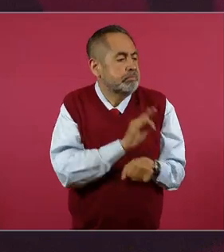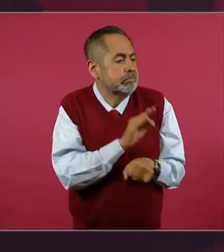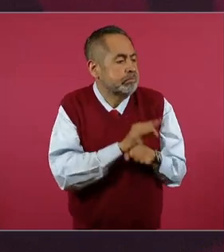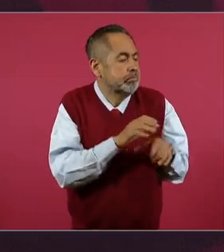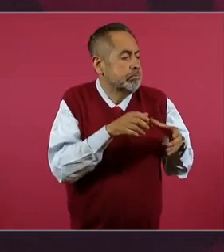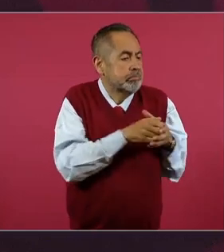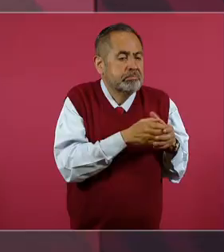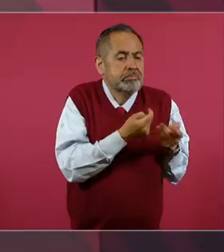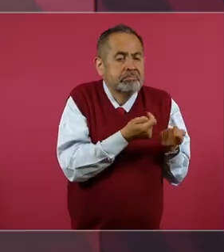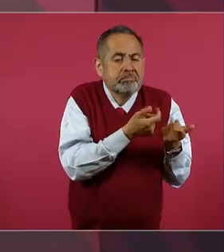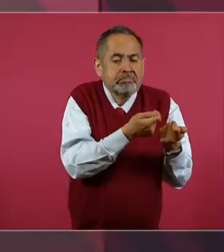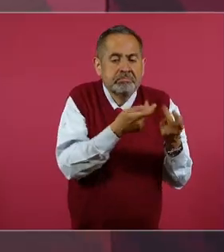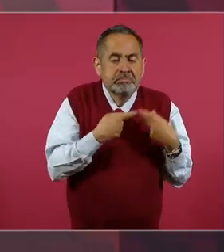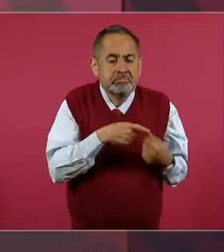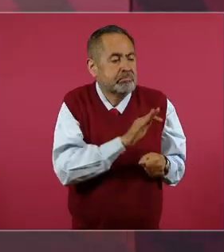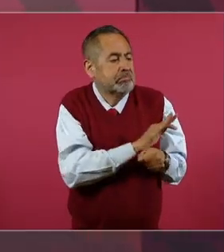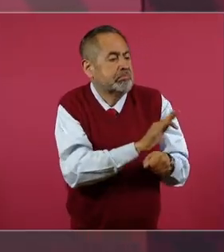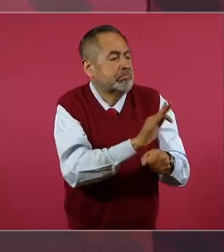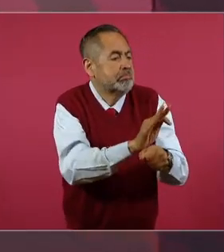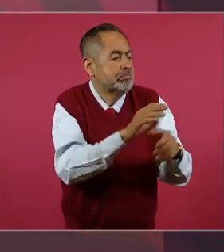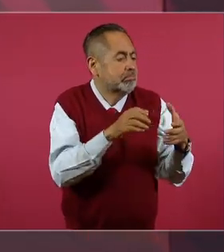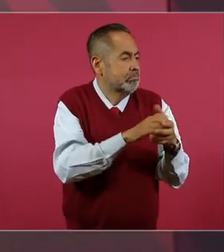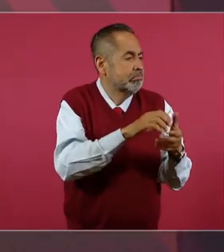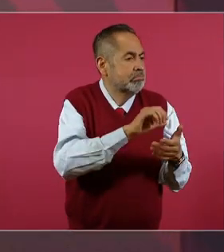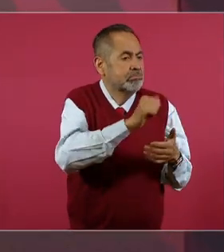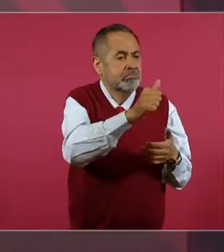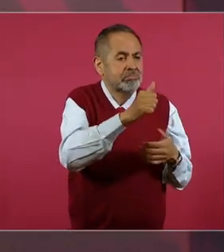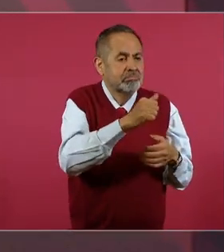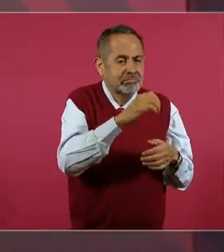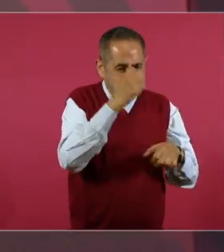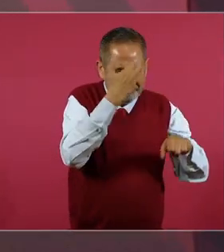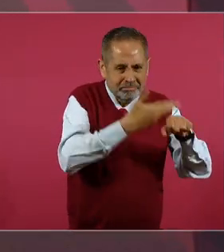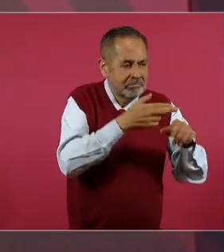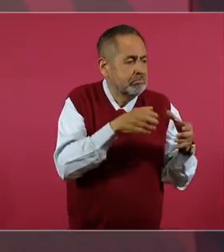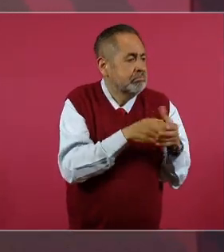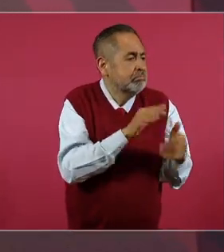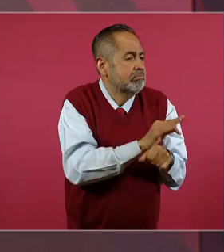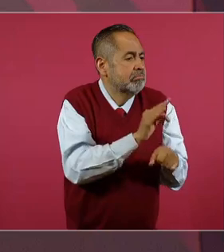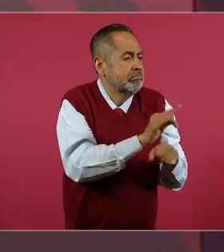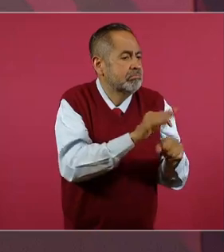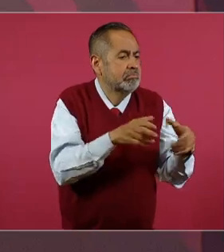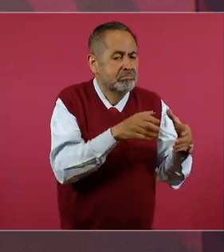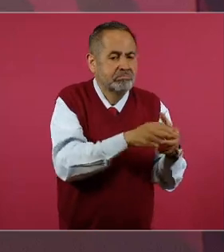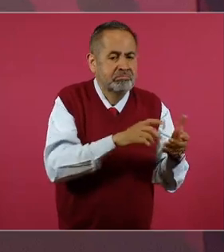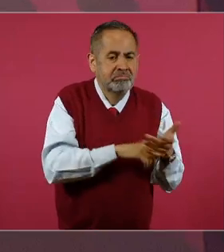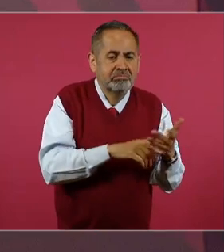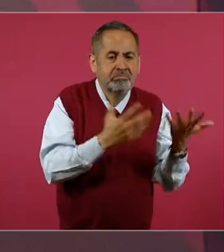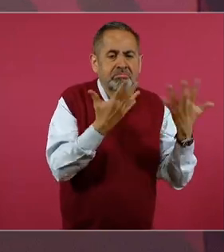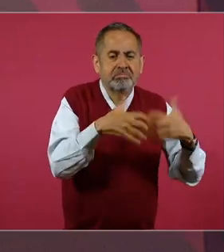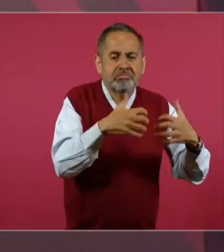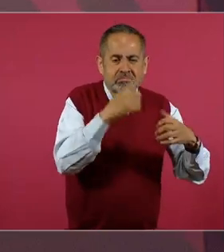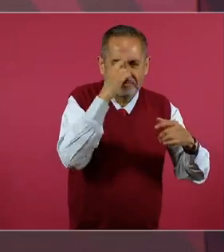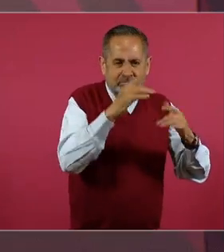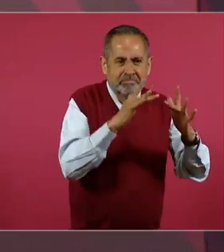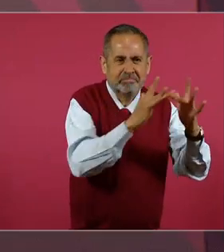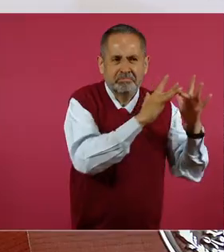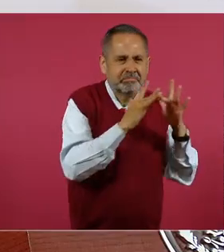defensor de los intereses particulares de las empresas de comunicación,